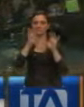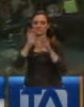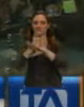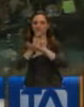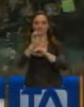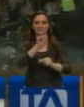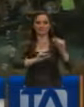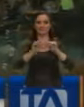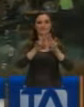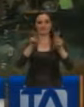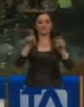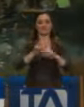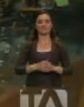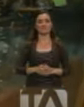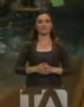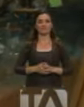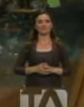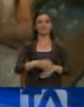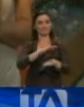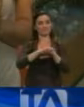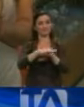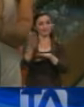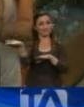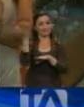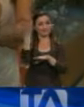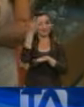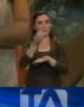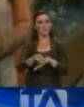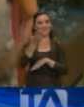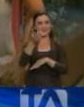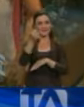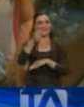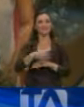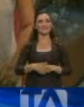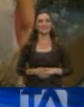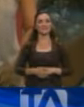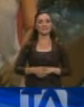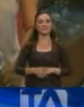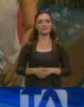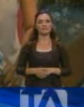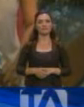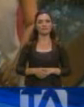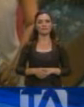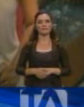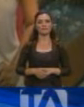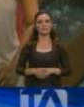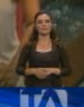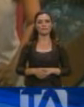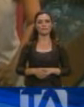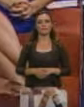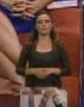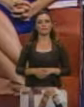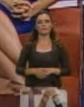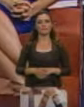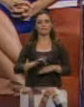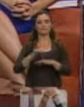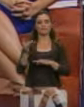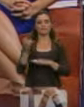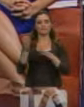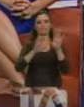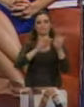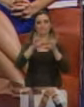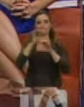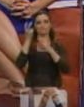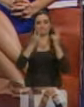Ecuatoriano de Ciencias Naturales. Allí está hecha la invitación, que tengan un buen día. Claro que sí, pues imperdible esta cita en el Museo de